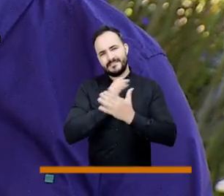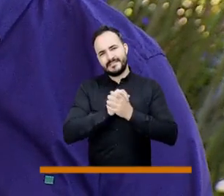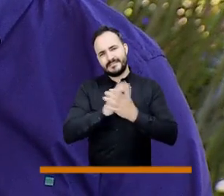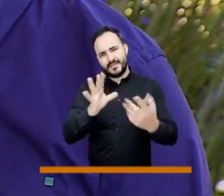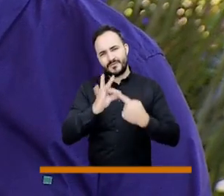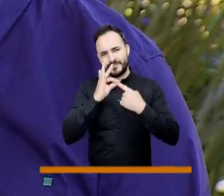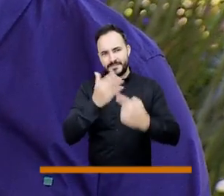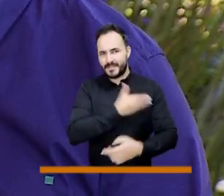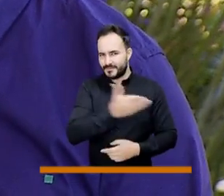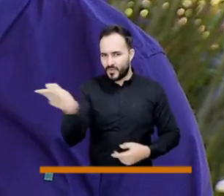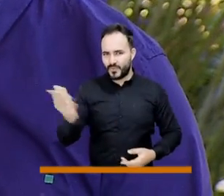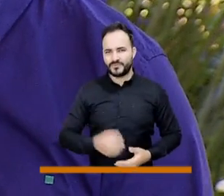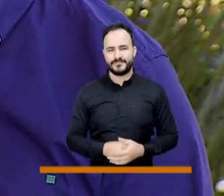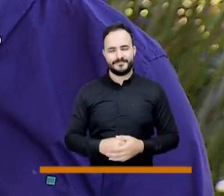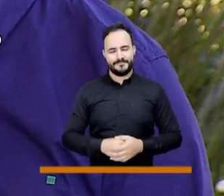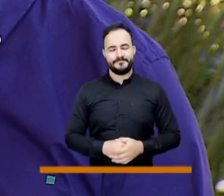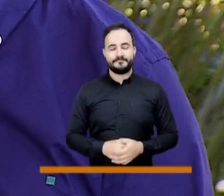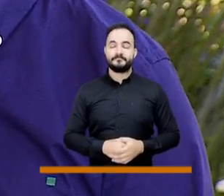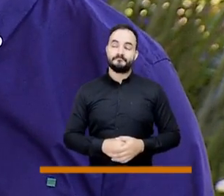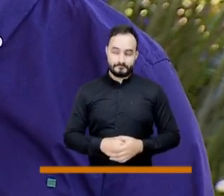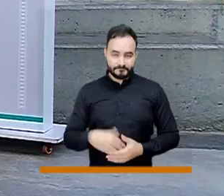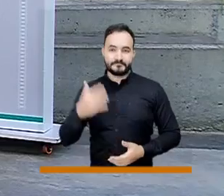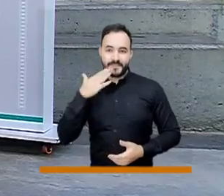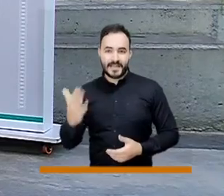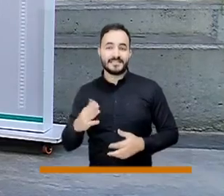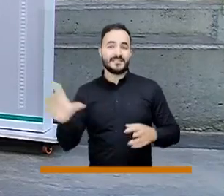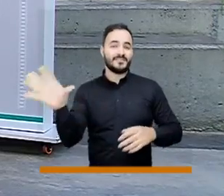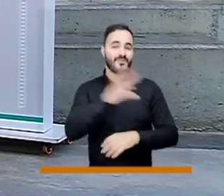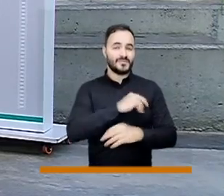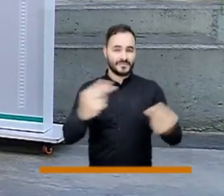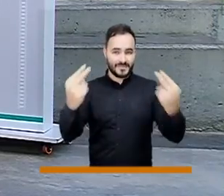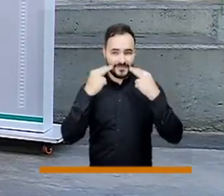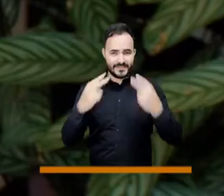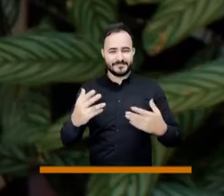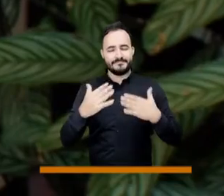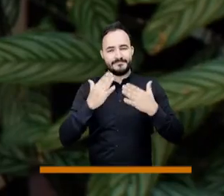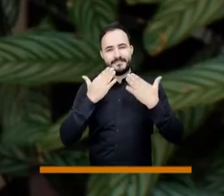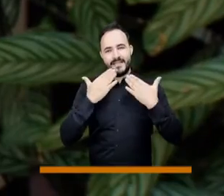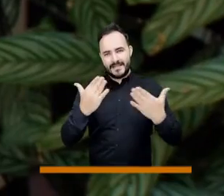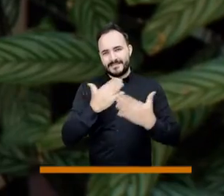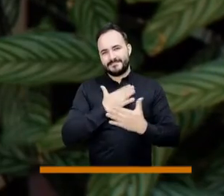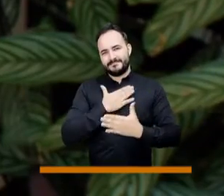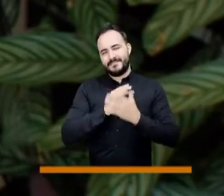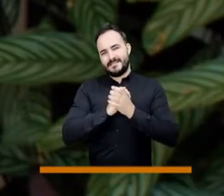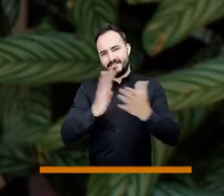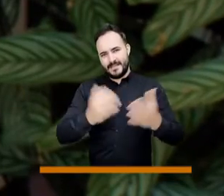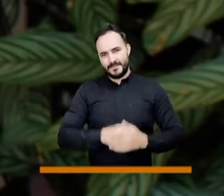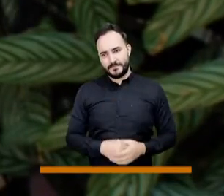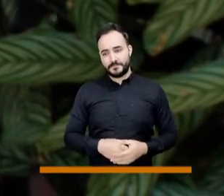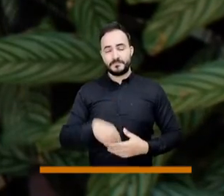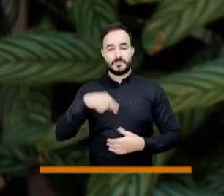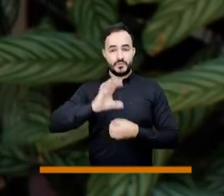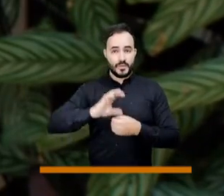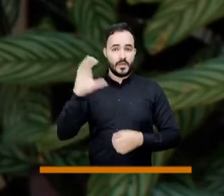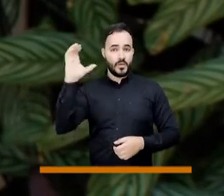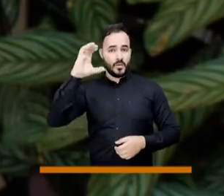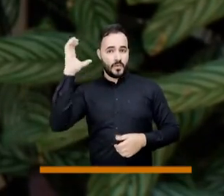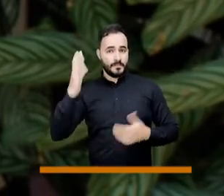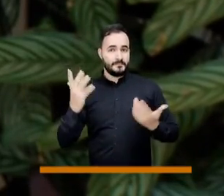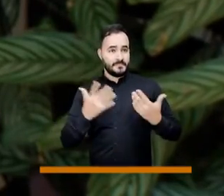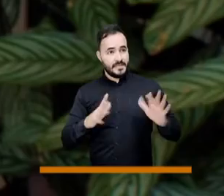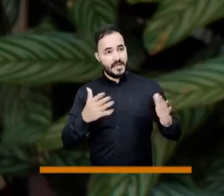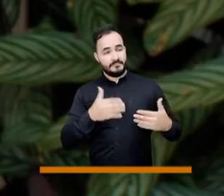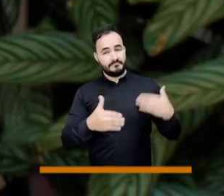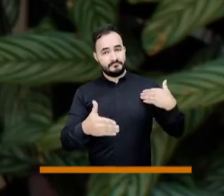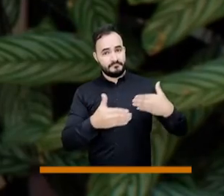muy especial como siempre a los televidentes. Bueno, y a ustedes, queridos televidentes, también dejarles el mensaje. El país, como la